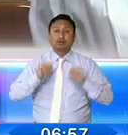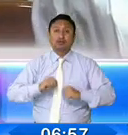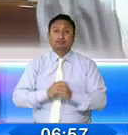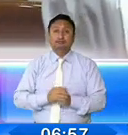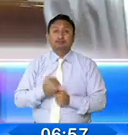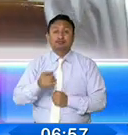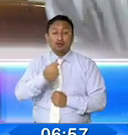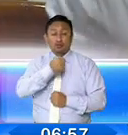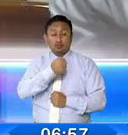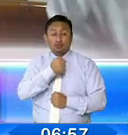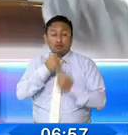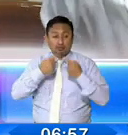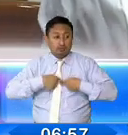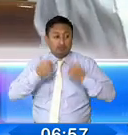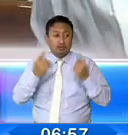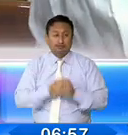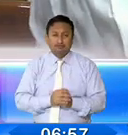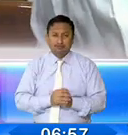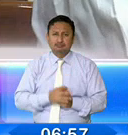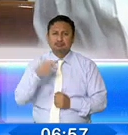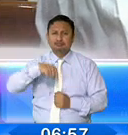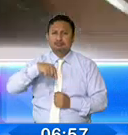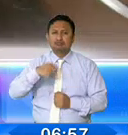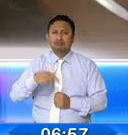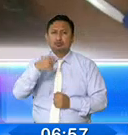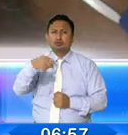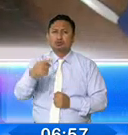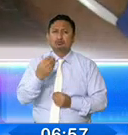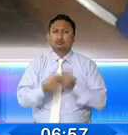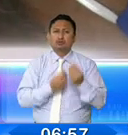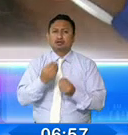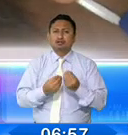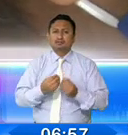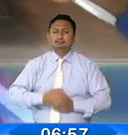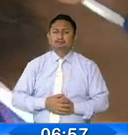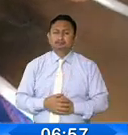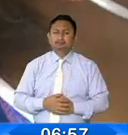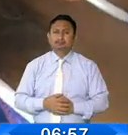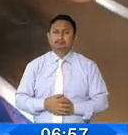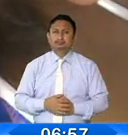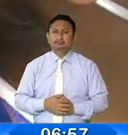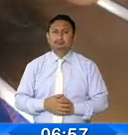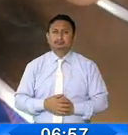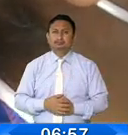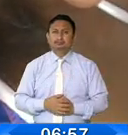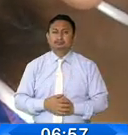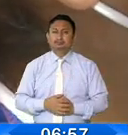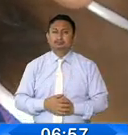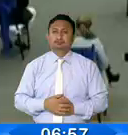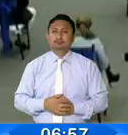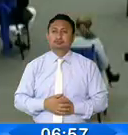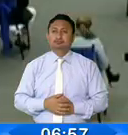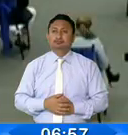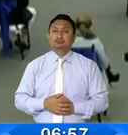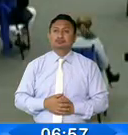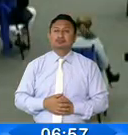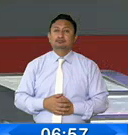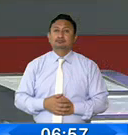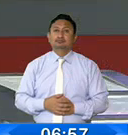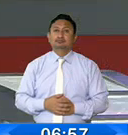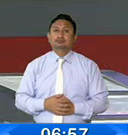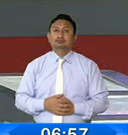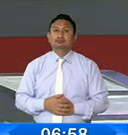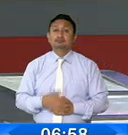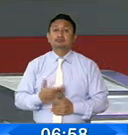prensa cuáles serán sus próximas herramientas legales. En Quito informó Álvaro Terán. Y el Consejo